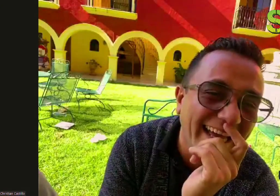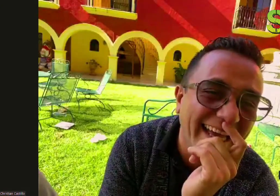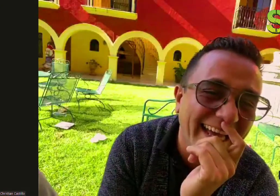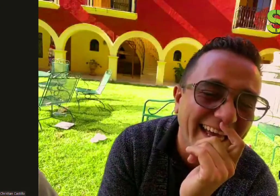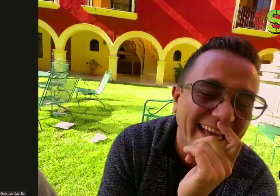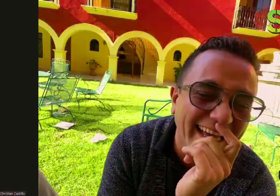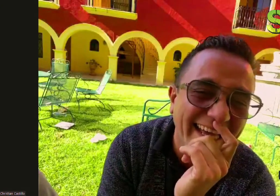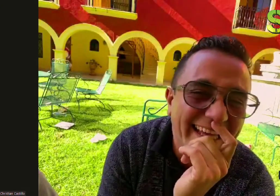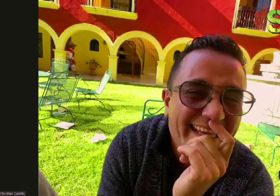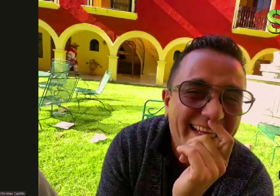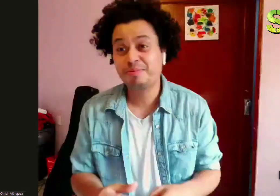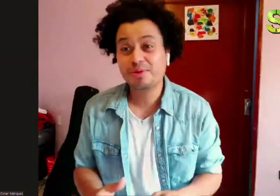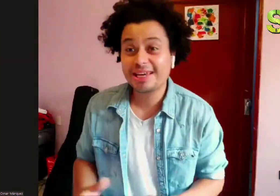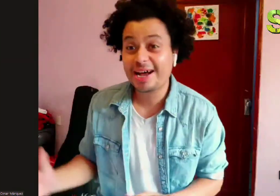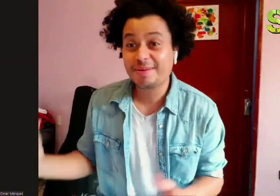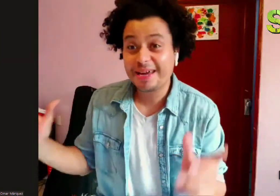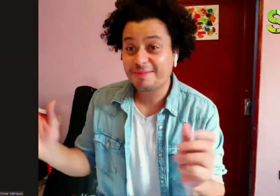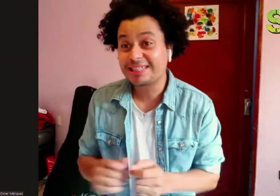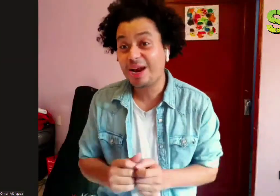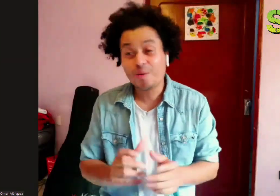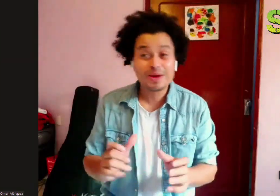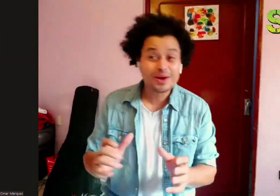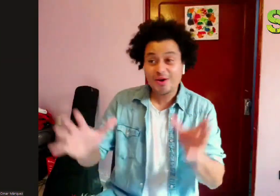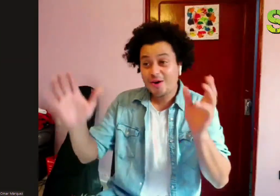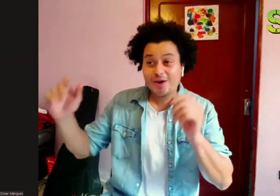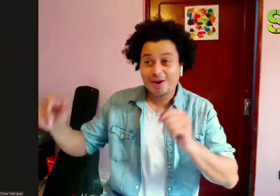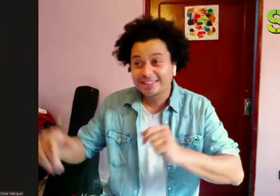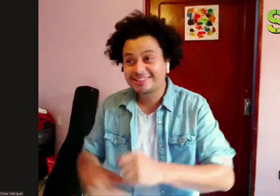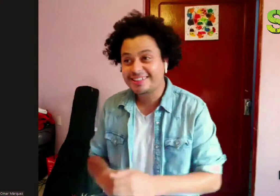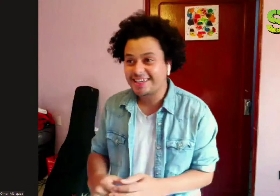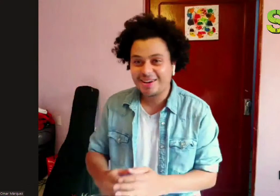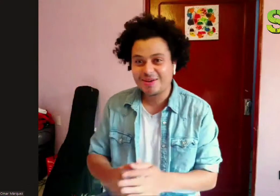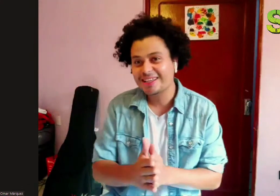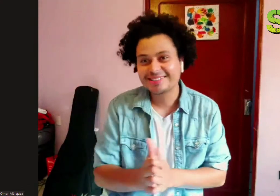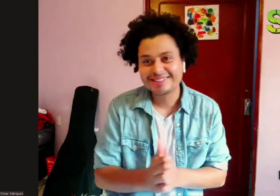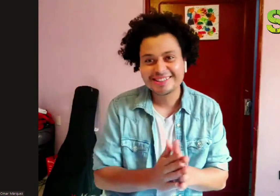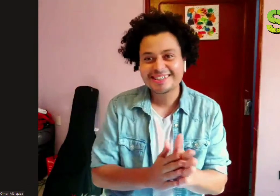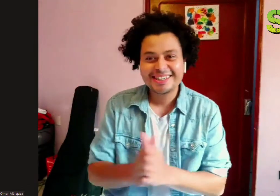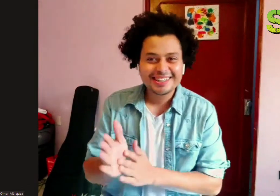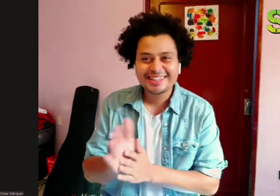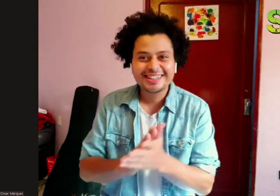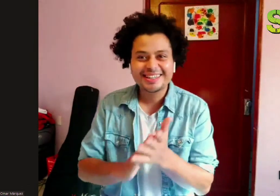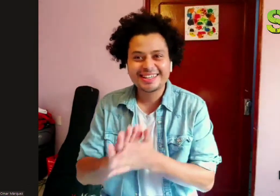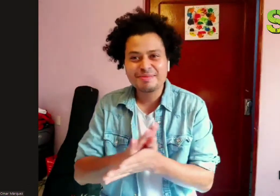Es sorprendente, sorpresiva, de que pudiera haber, pues, a lo mejor algunas